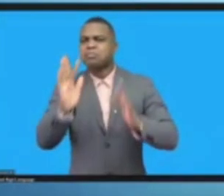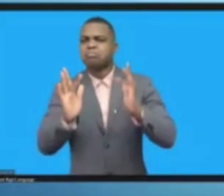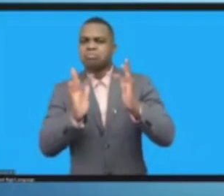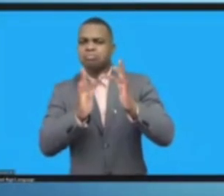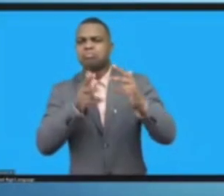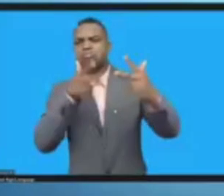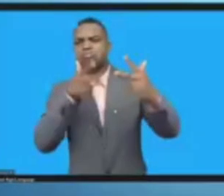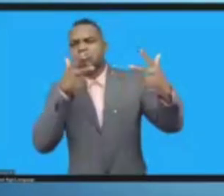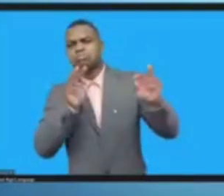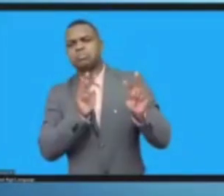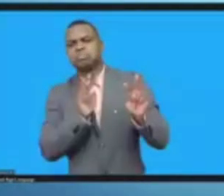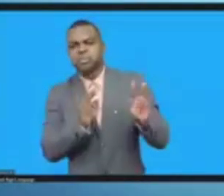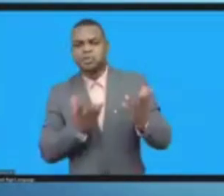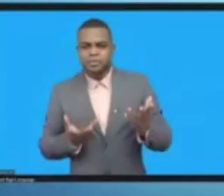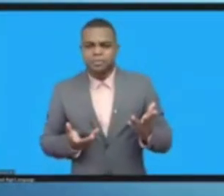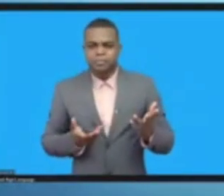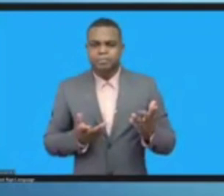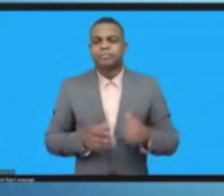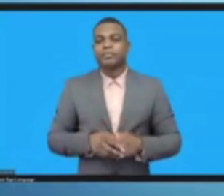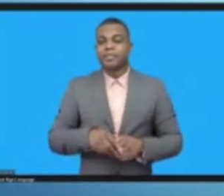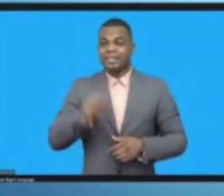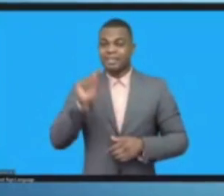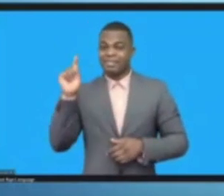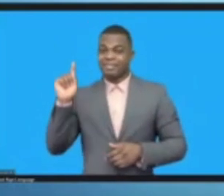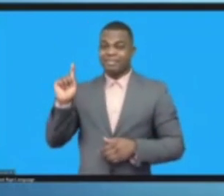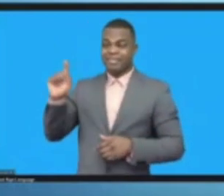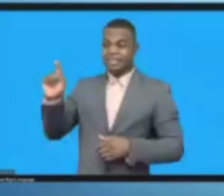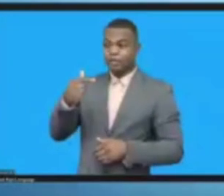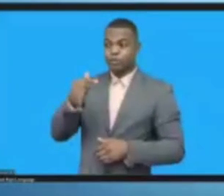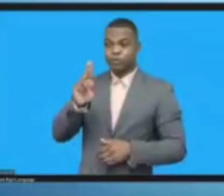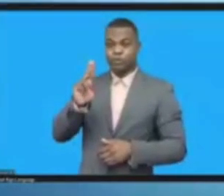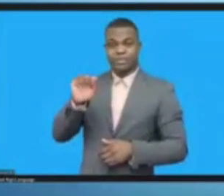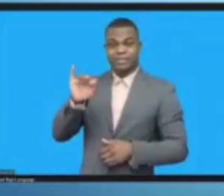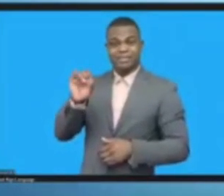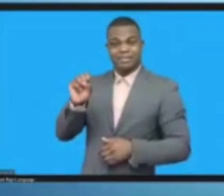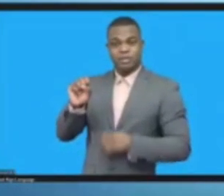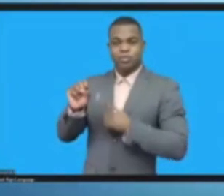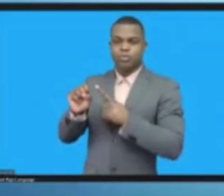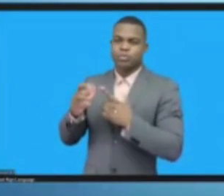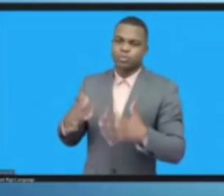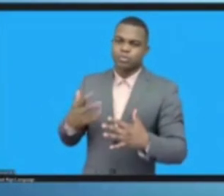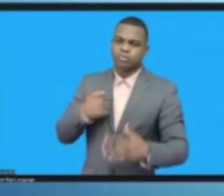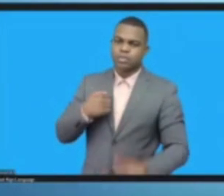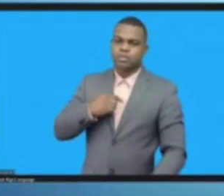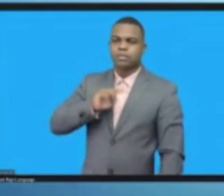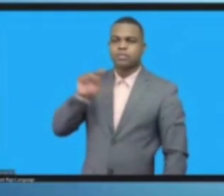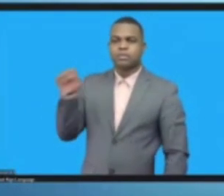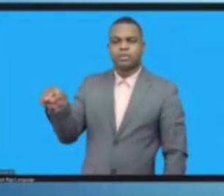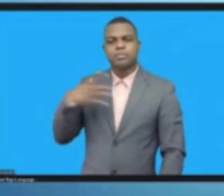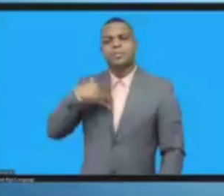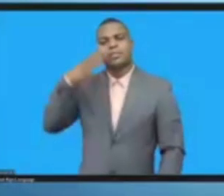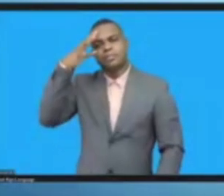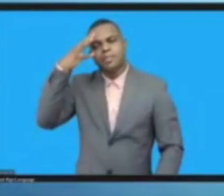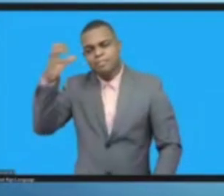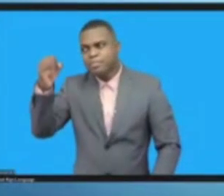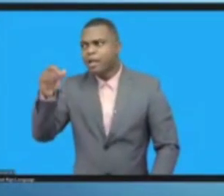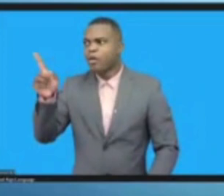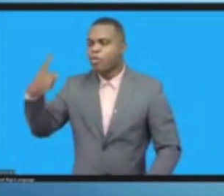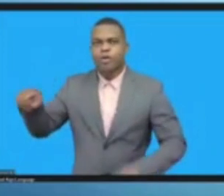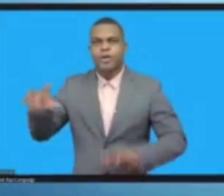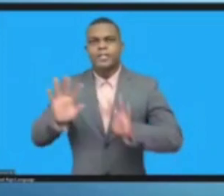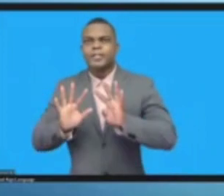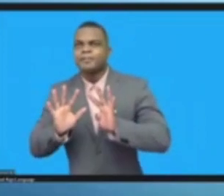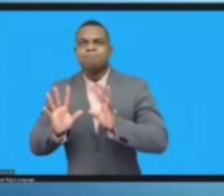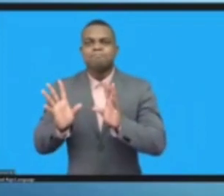recuerdo surgió el espíritu de optimismo la buena voluntad internacional que realmente